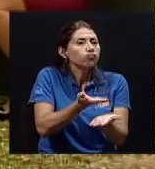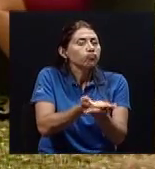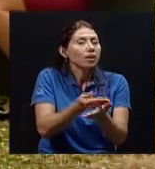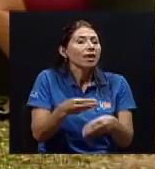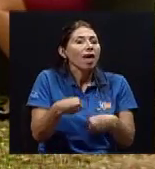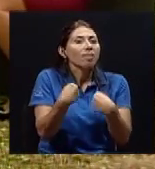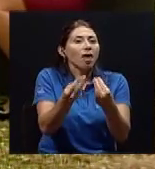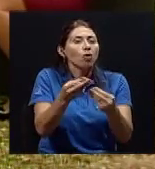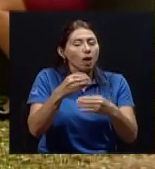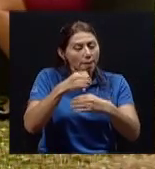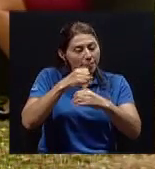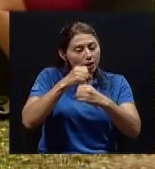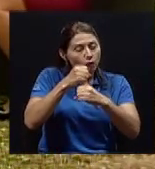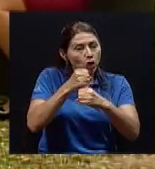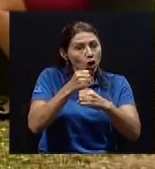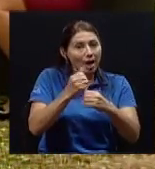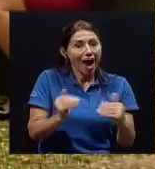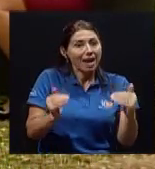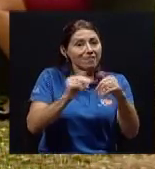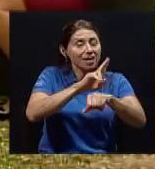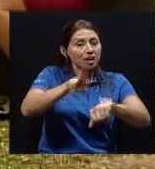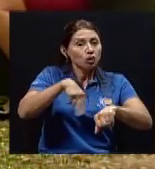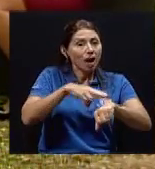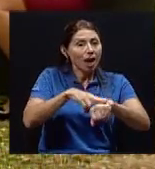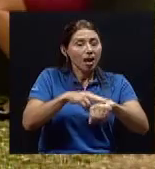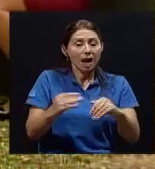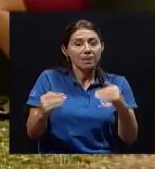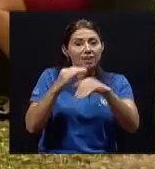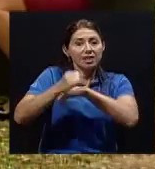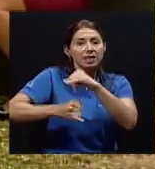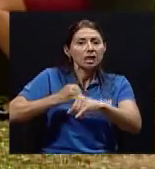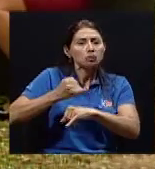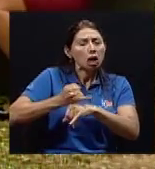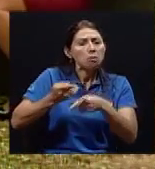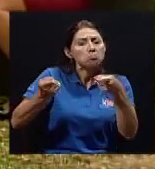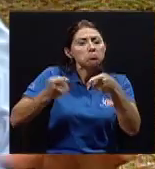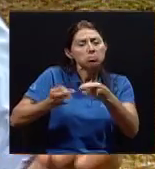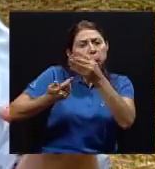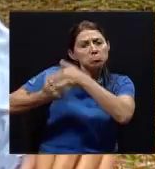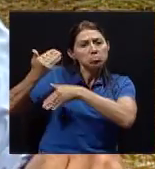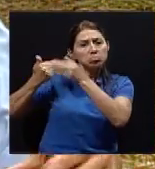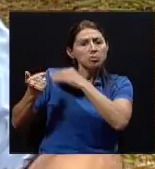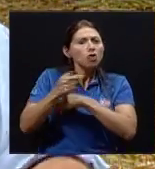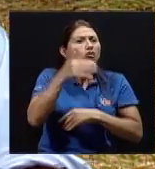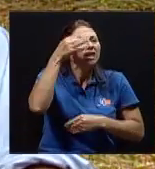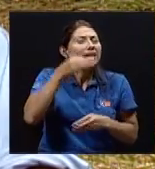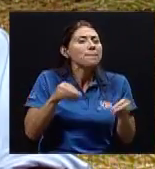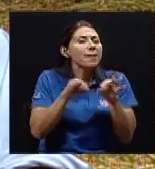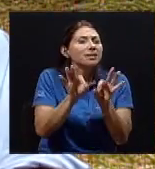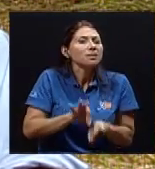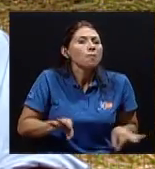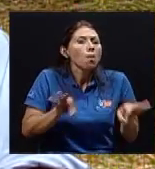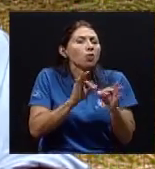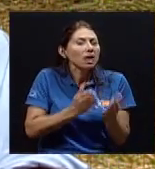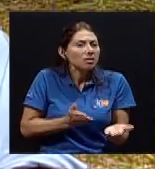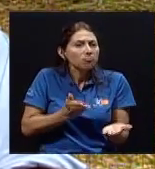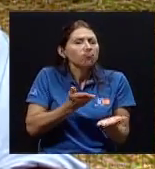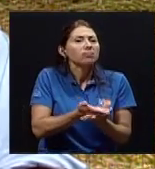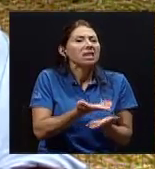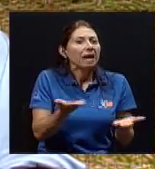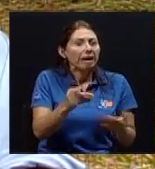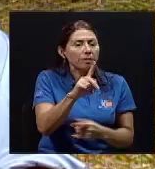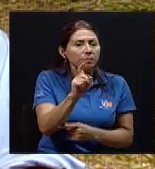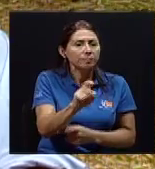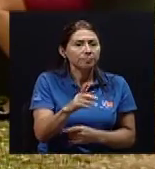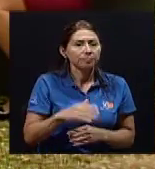a través de la historia, tanto internacionales como nacionales, que nos pueda mencionar los que usted considere tal vez más relevantes. Bueno,